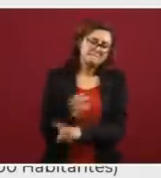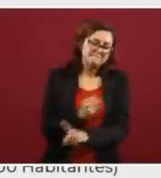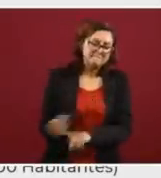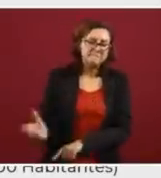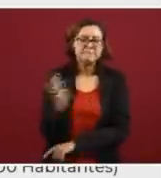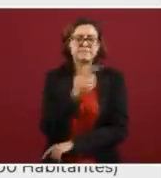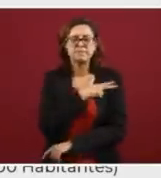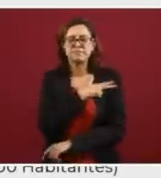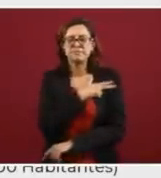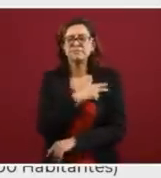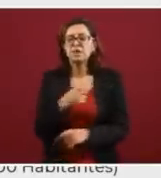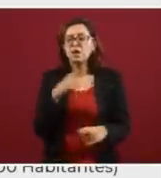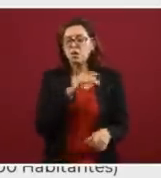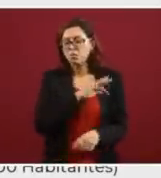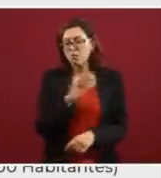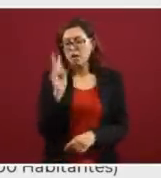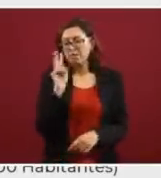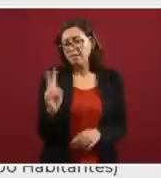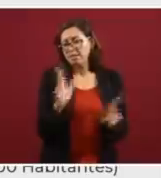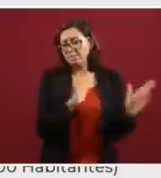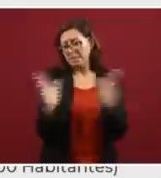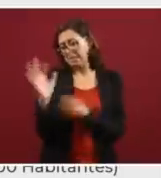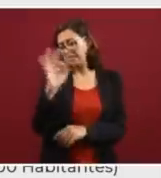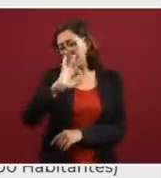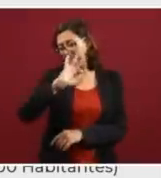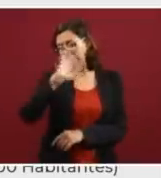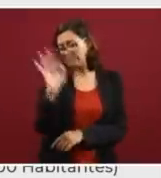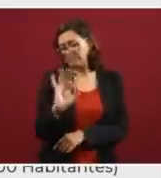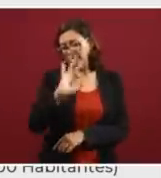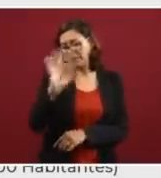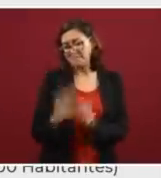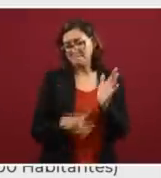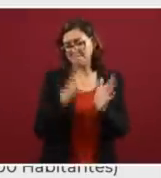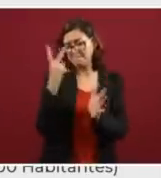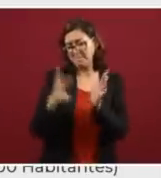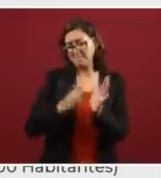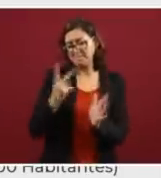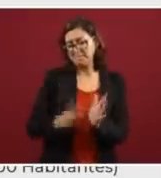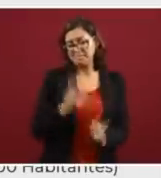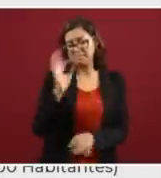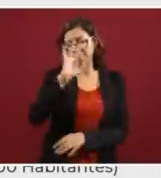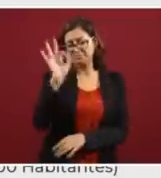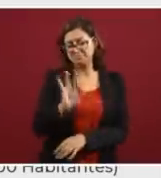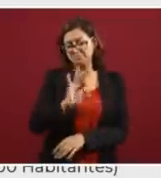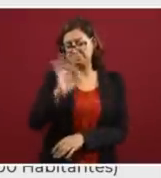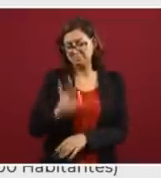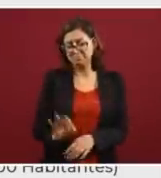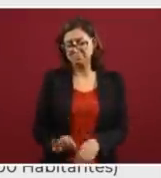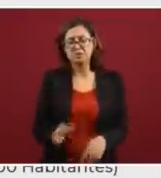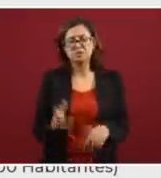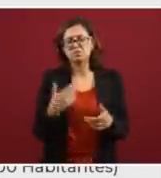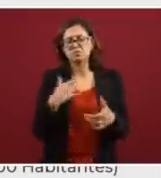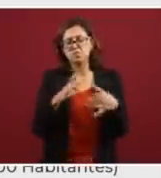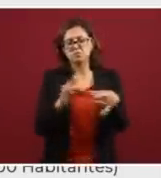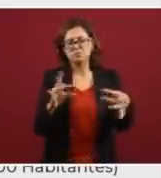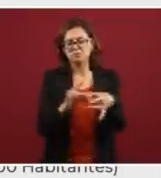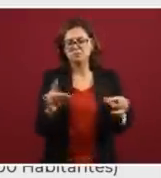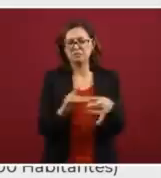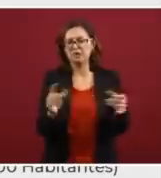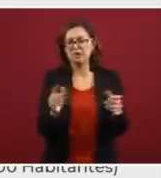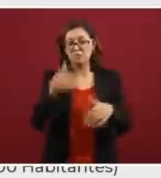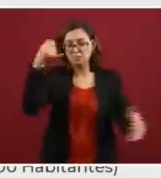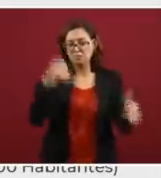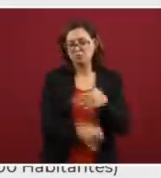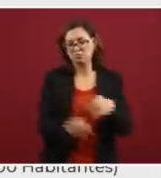viene a la izquierda el porcentaje de la incidencia de cada uno de ellos. No me detengo en las cifras por razones de